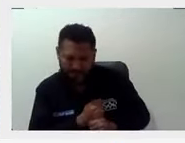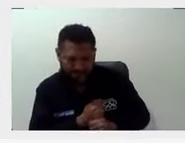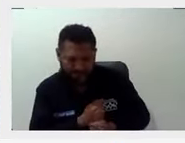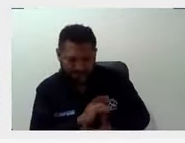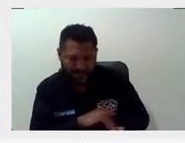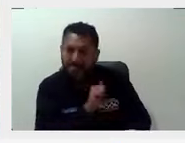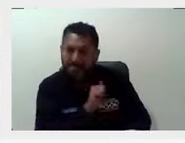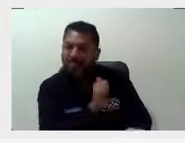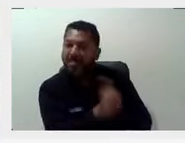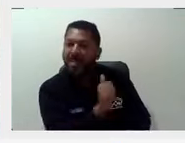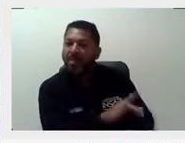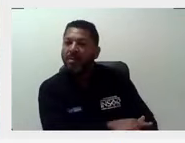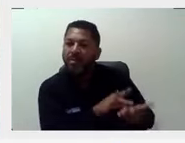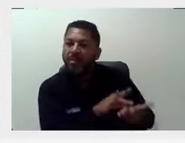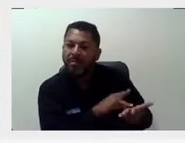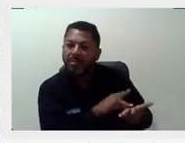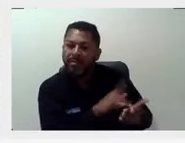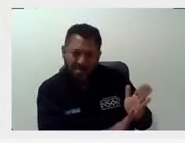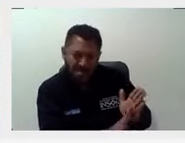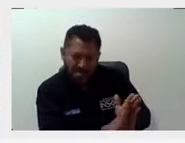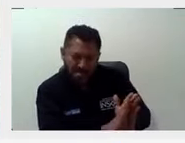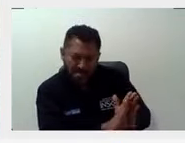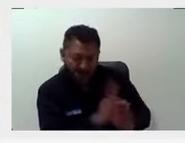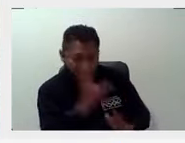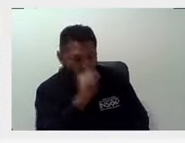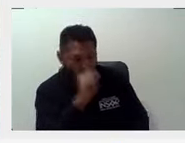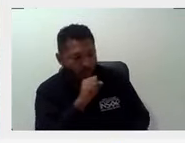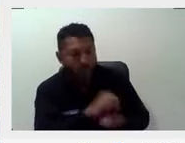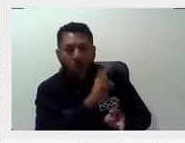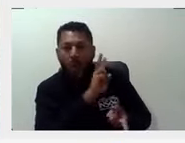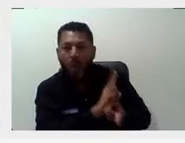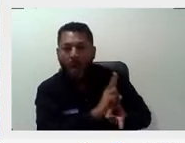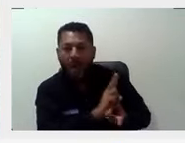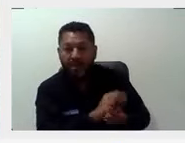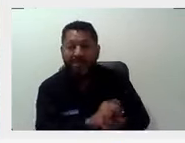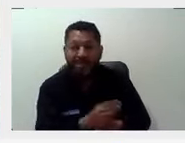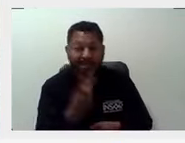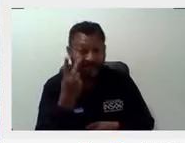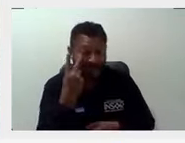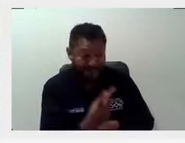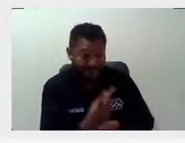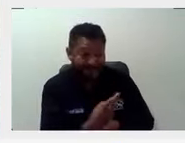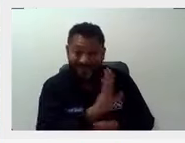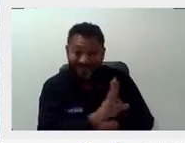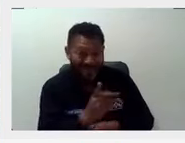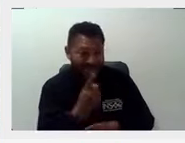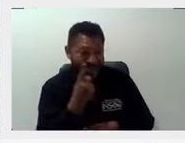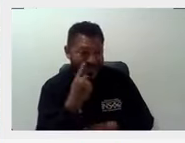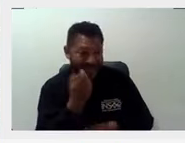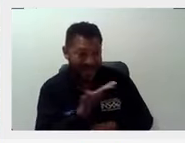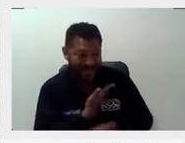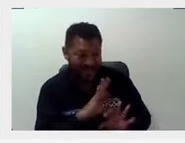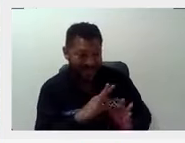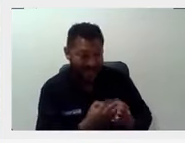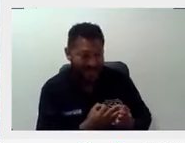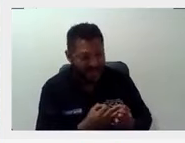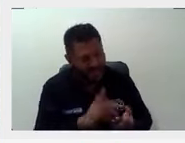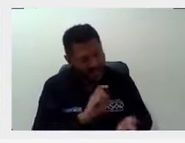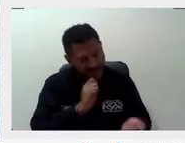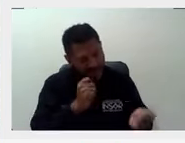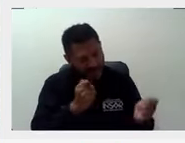muestren. Dejemos que ellos nos sorprendan, porque yo he visto muchos padres que han cambiado sus estilos educativos porque